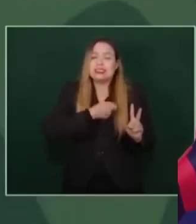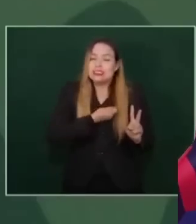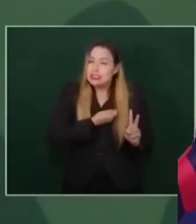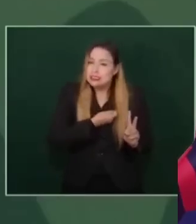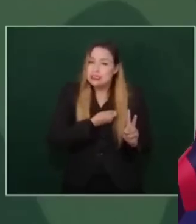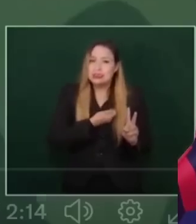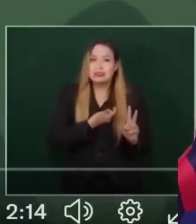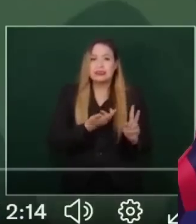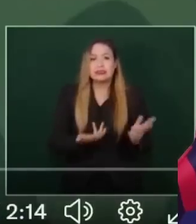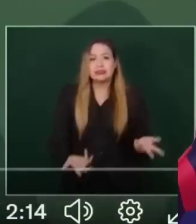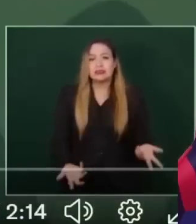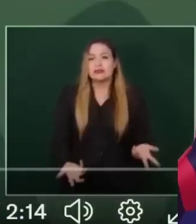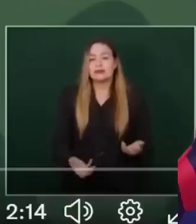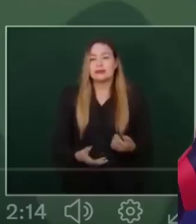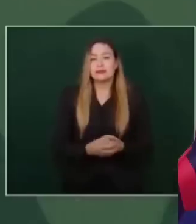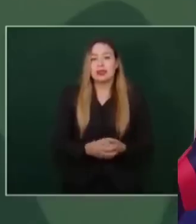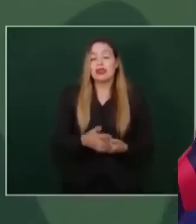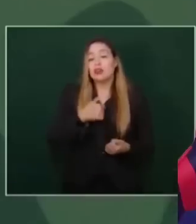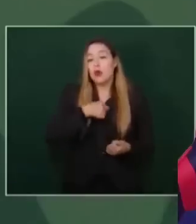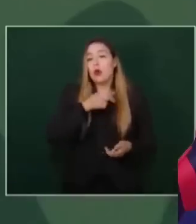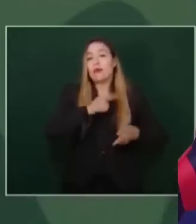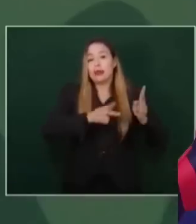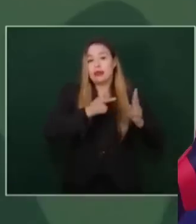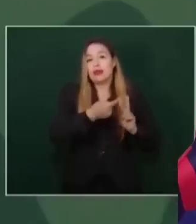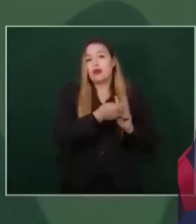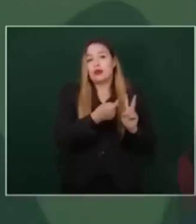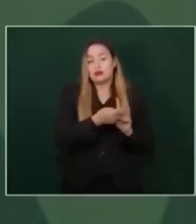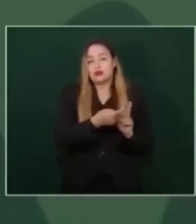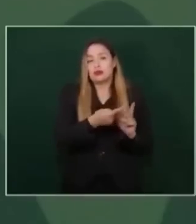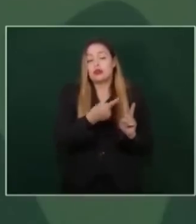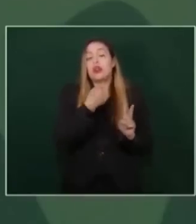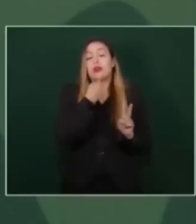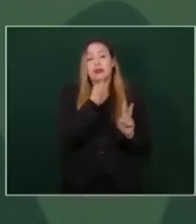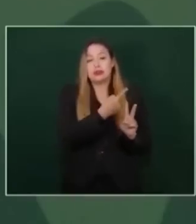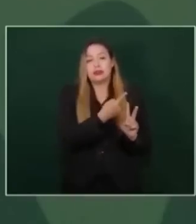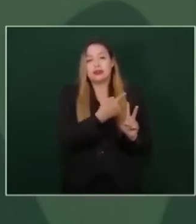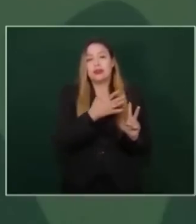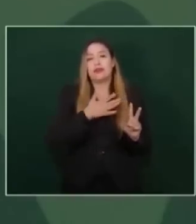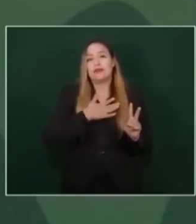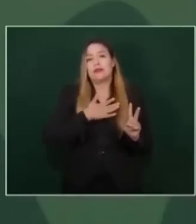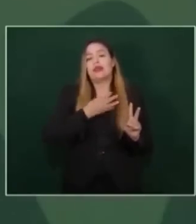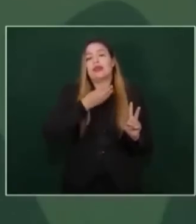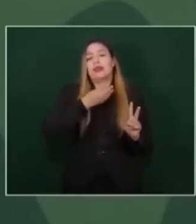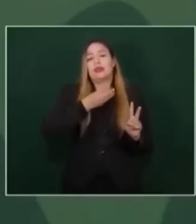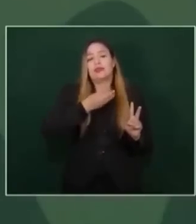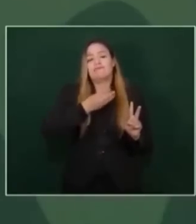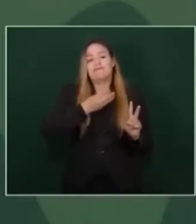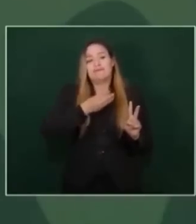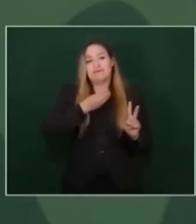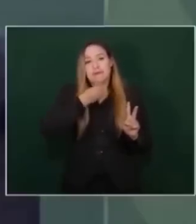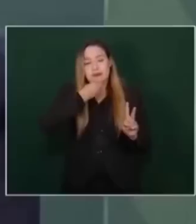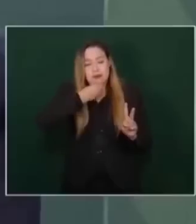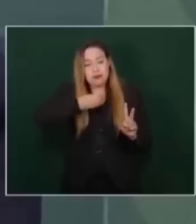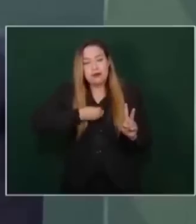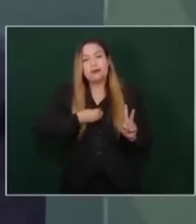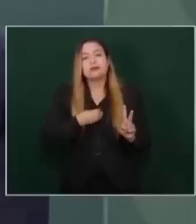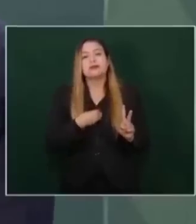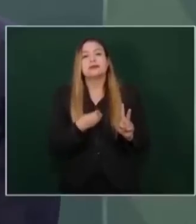y hablé con ellos y dice el compromiso de ayudar